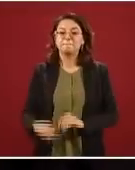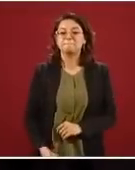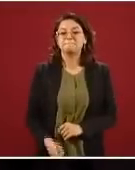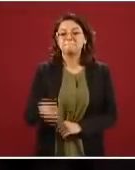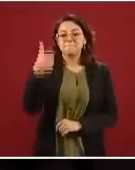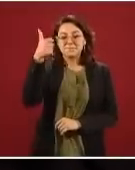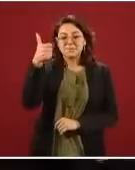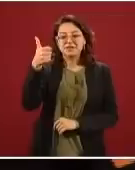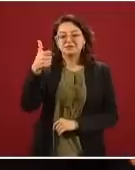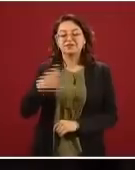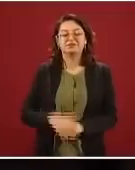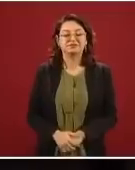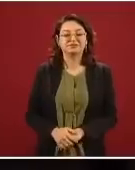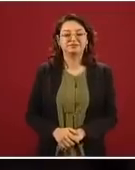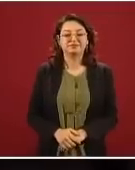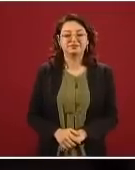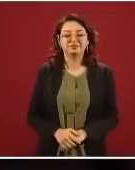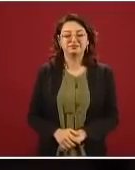en un solo caso.